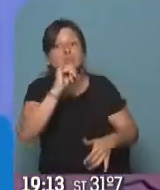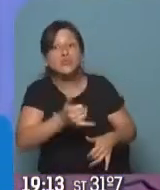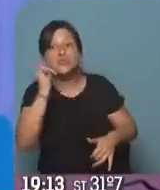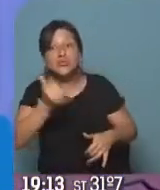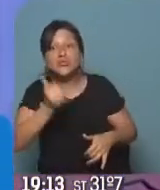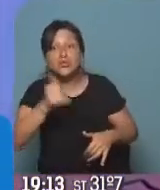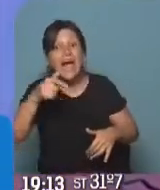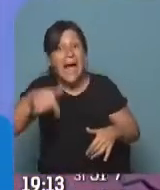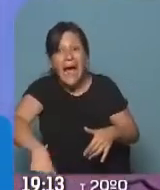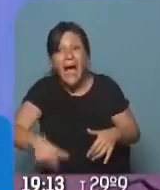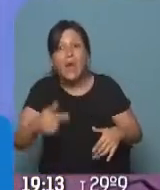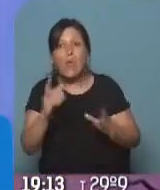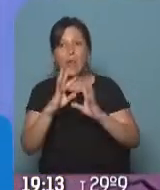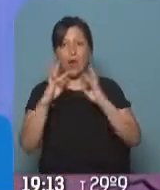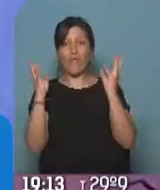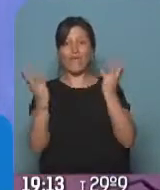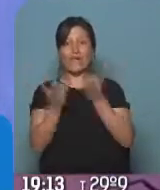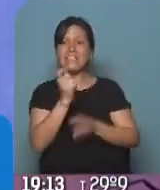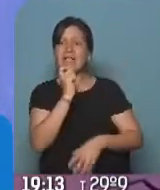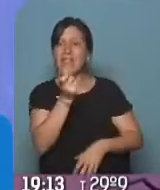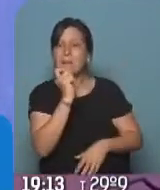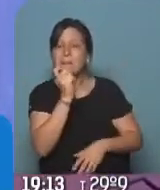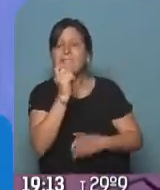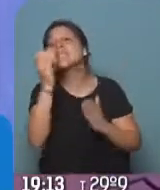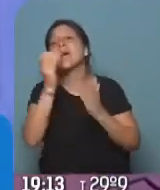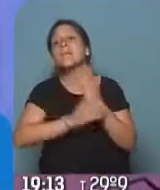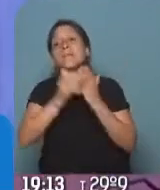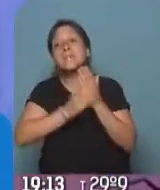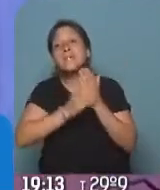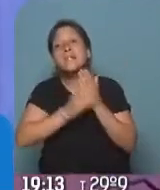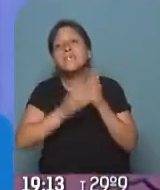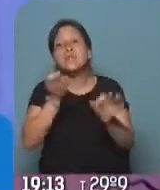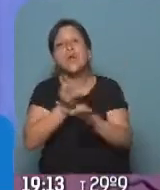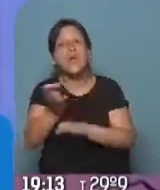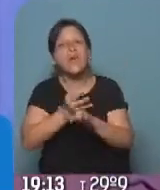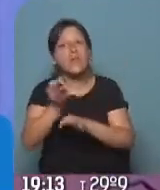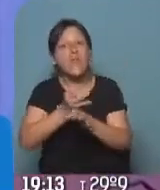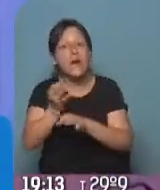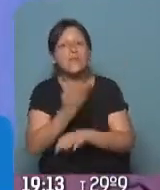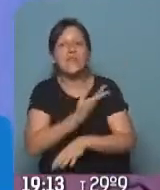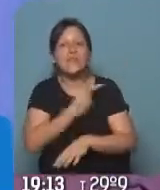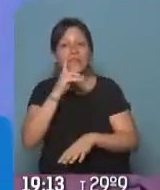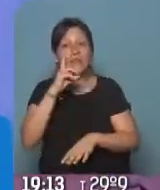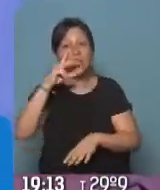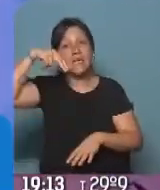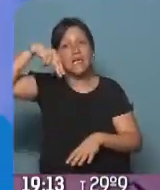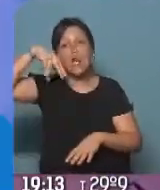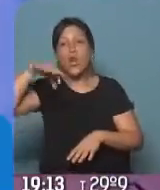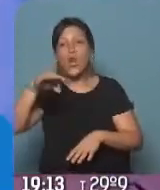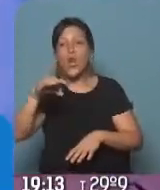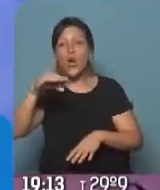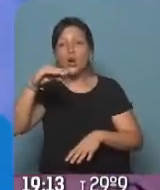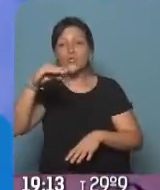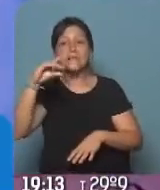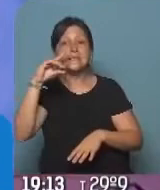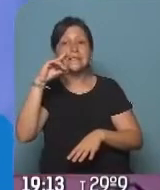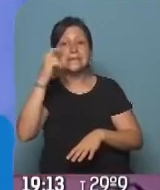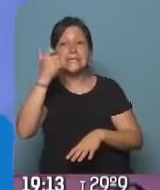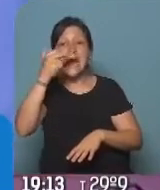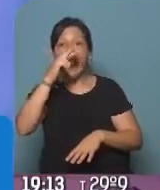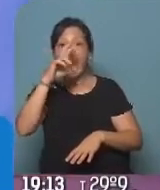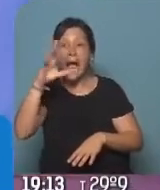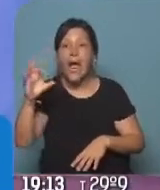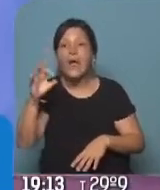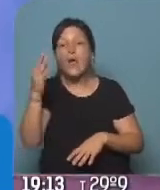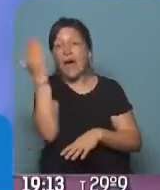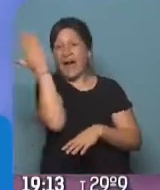está haciendo en conferencia de prensa el ministro de Educación de la Nación, Alejandro Fino Chiaro, después de reunirse en la mesa de convenio marco